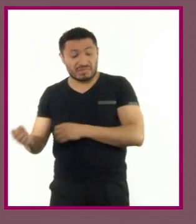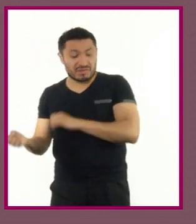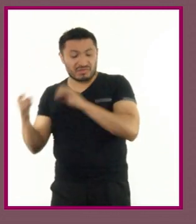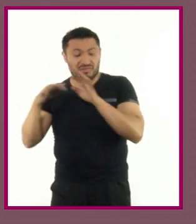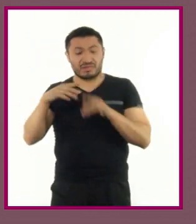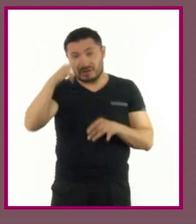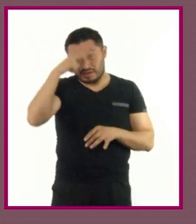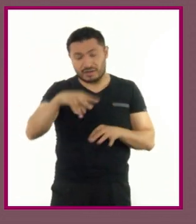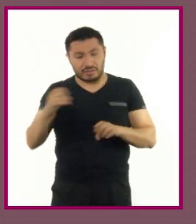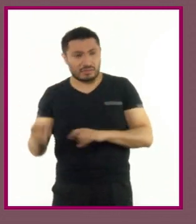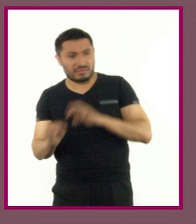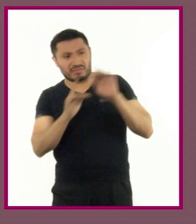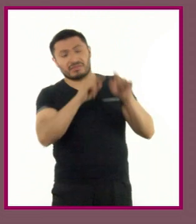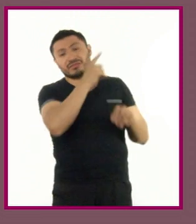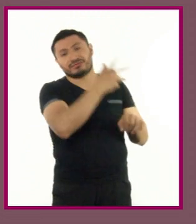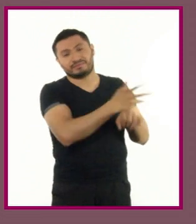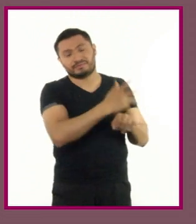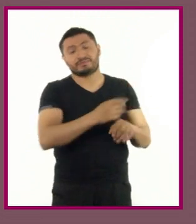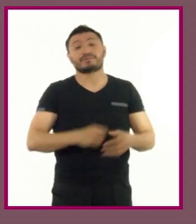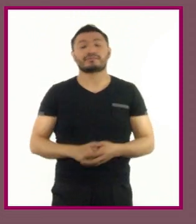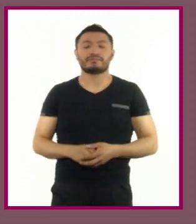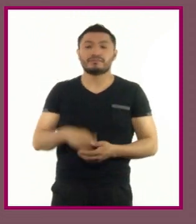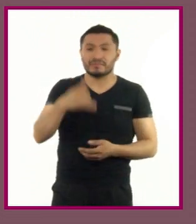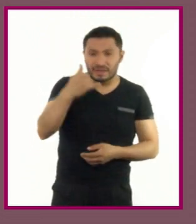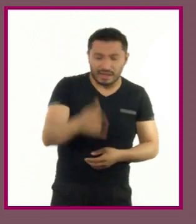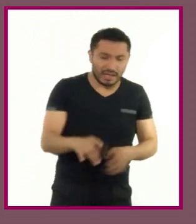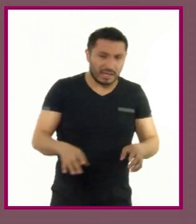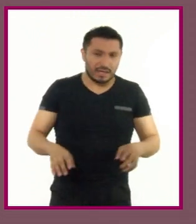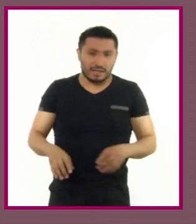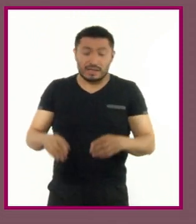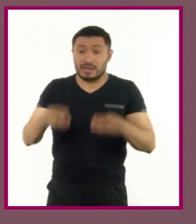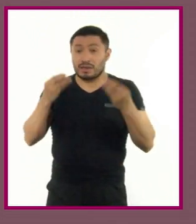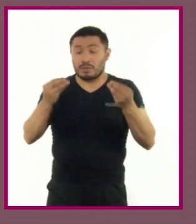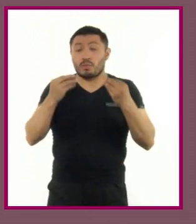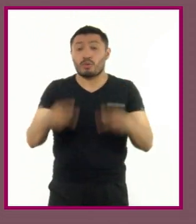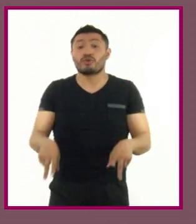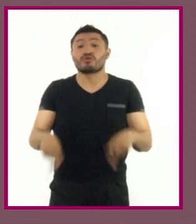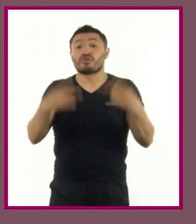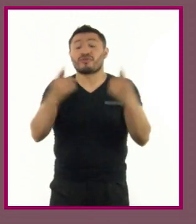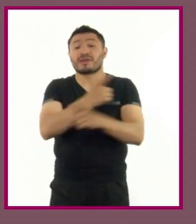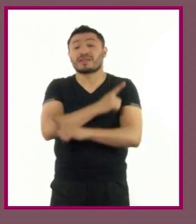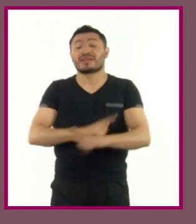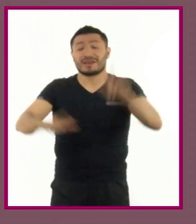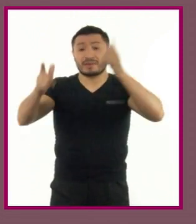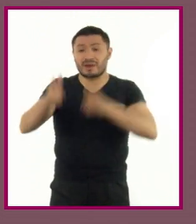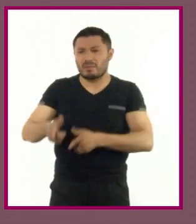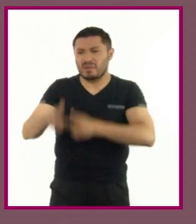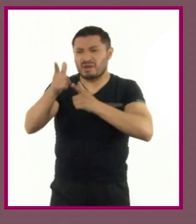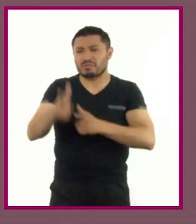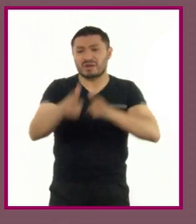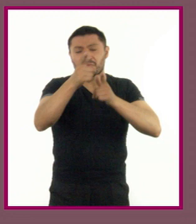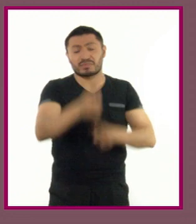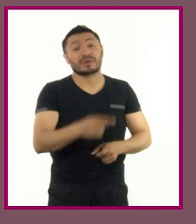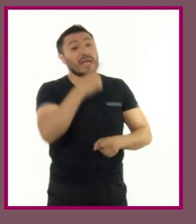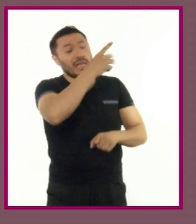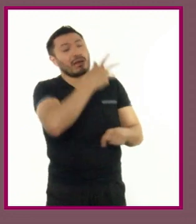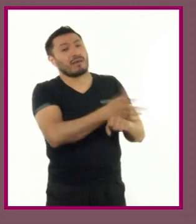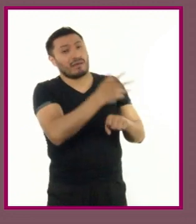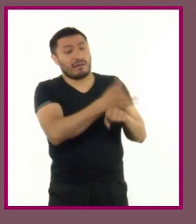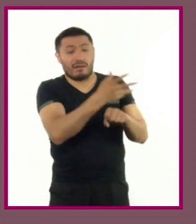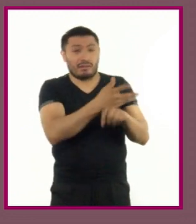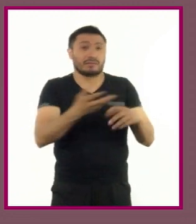un comercio de armas muy libre, demasiado libre, en Estados Unidos, que se introducía sin